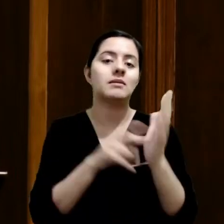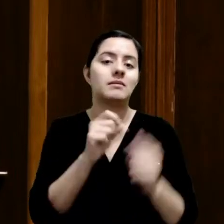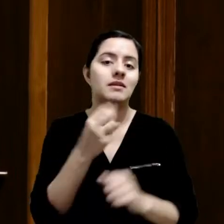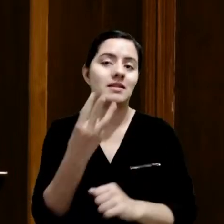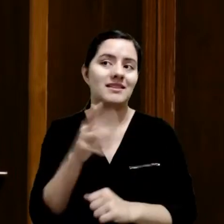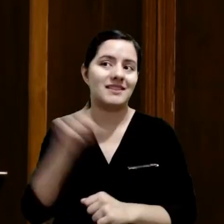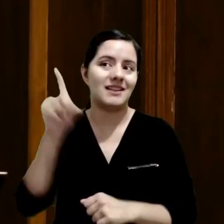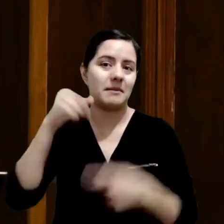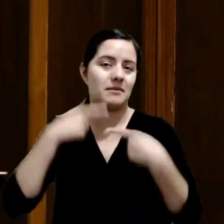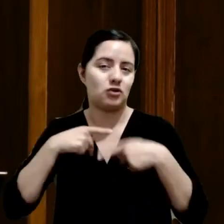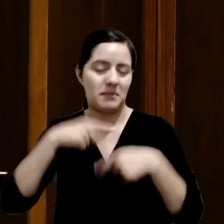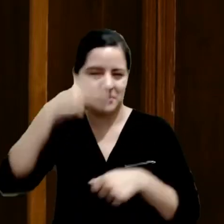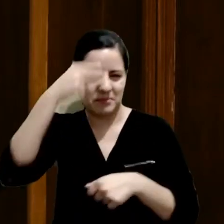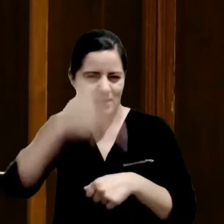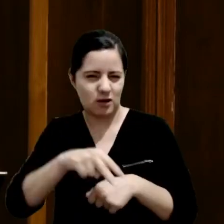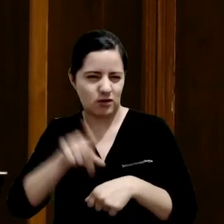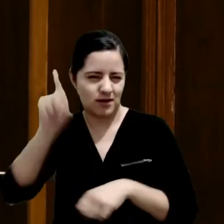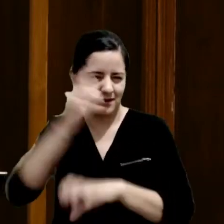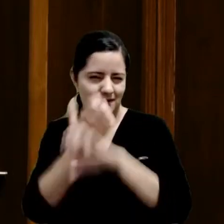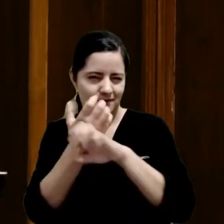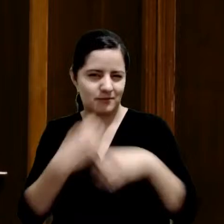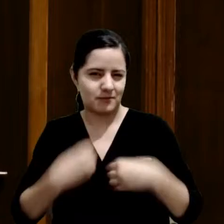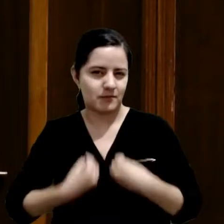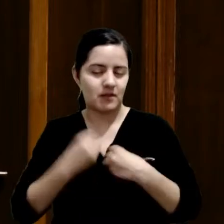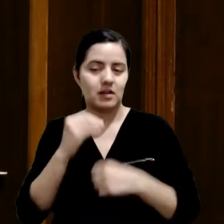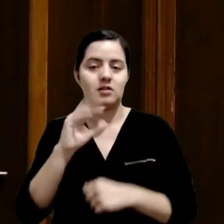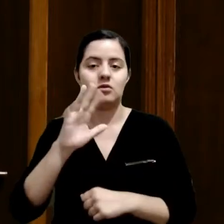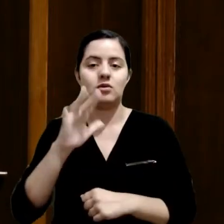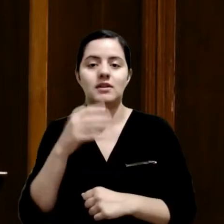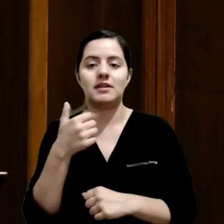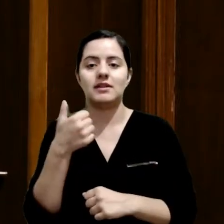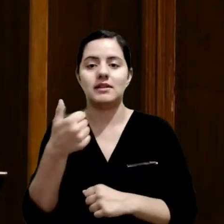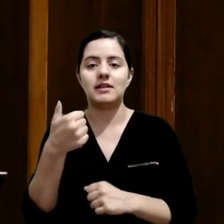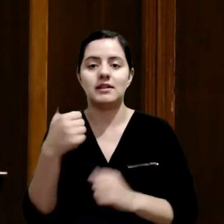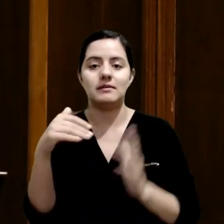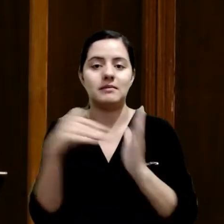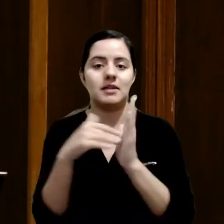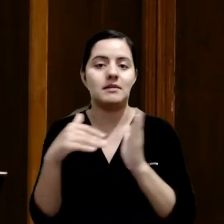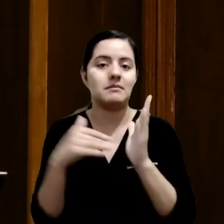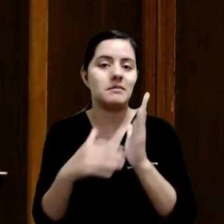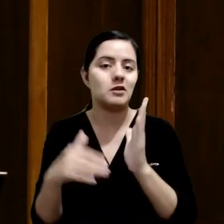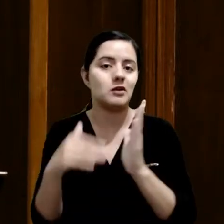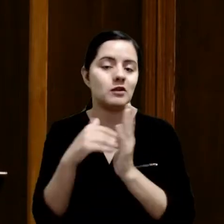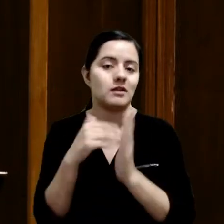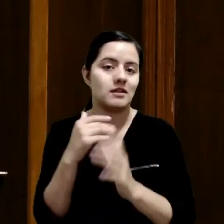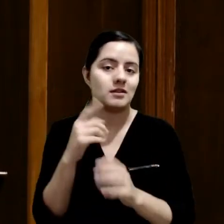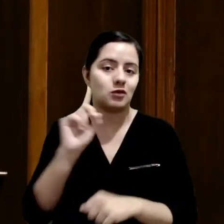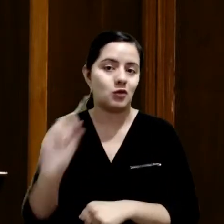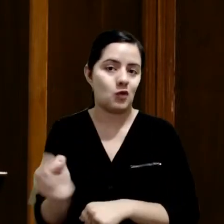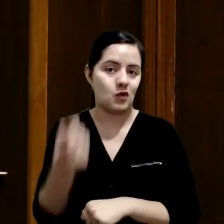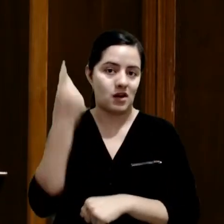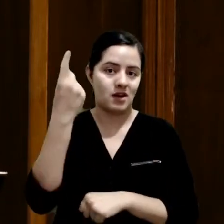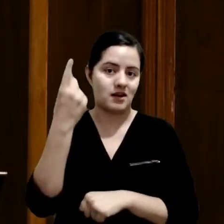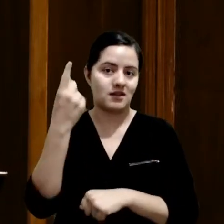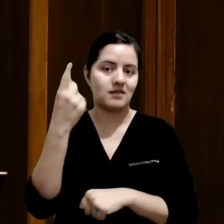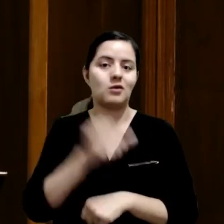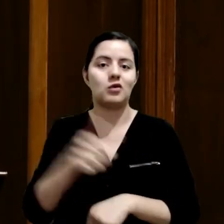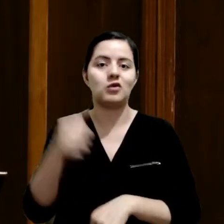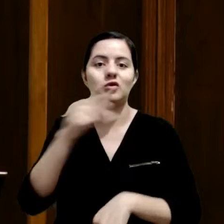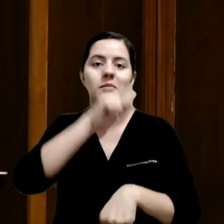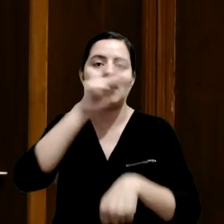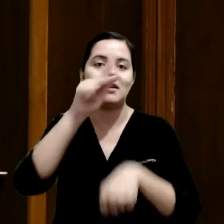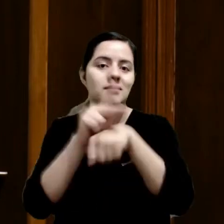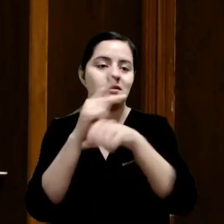enviaron más de 656 mil millones de dólares en remesas globales hacia países de ingresos bajos y